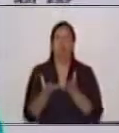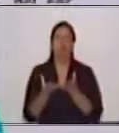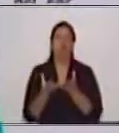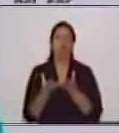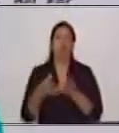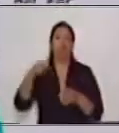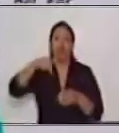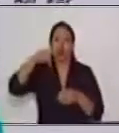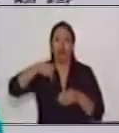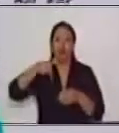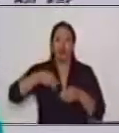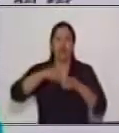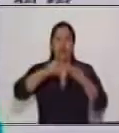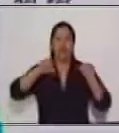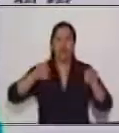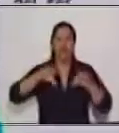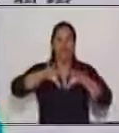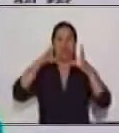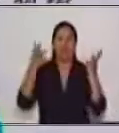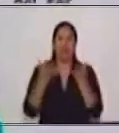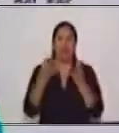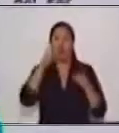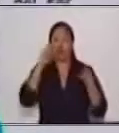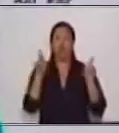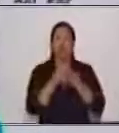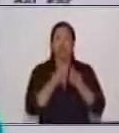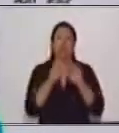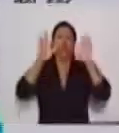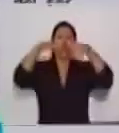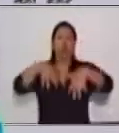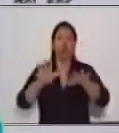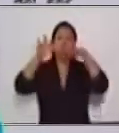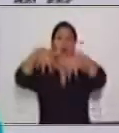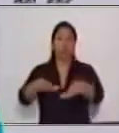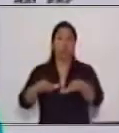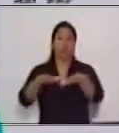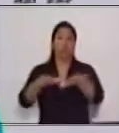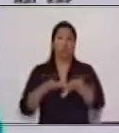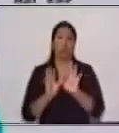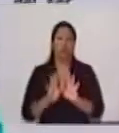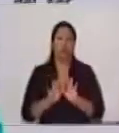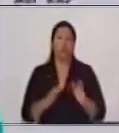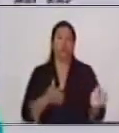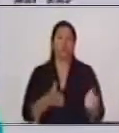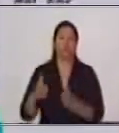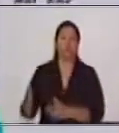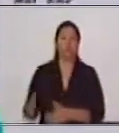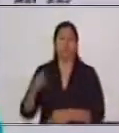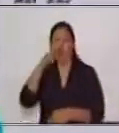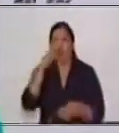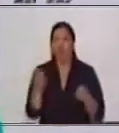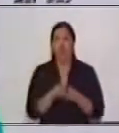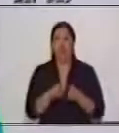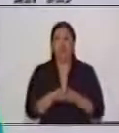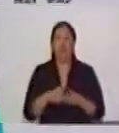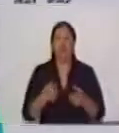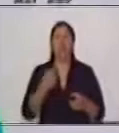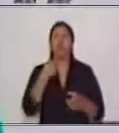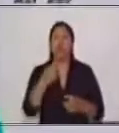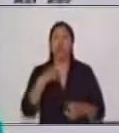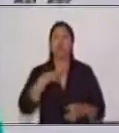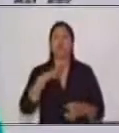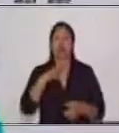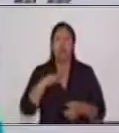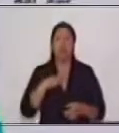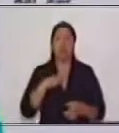terrestre y la de los océanos. Ahora vemos el desarrollo. Existen datos científicos